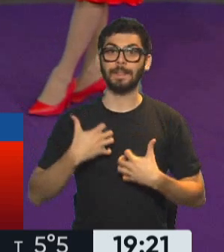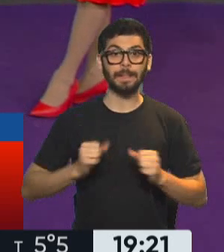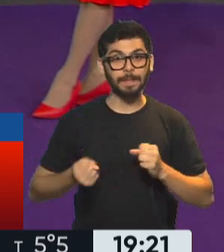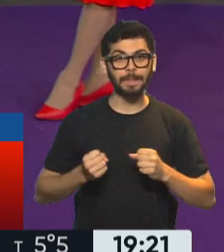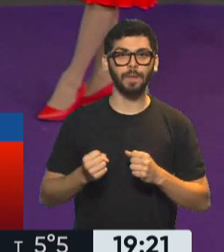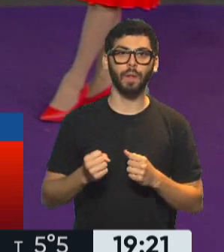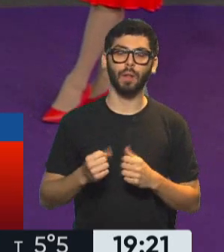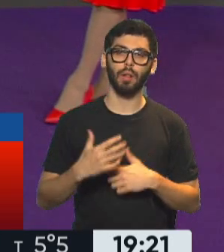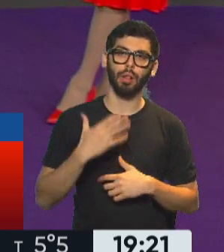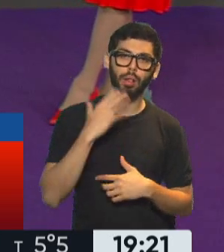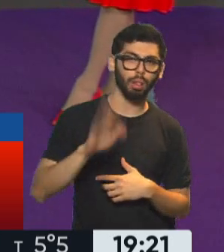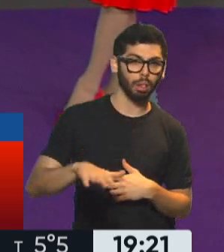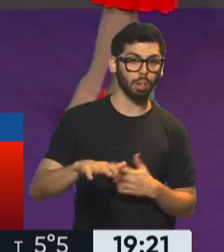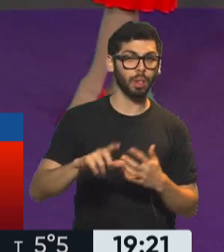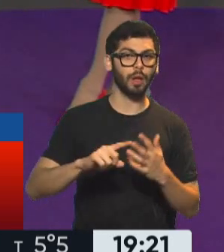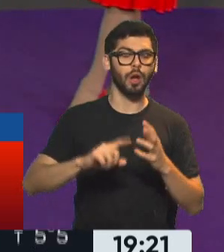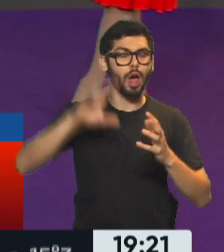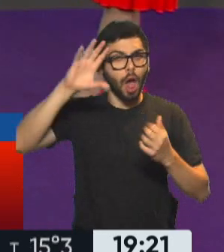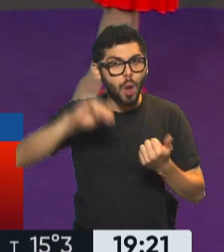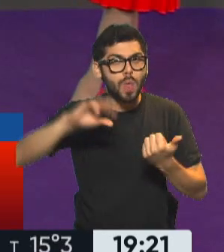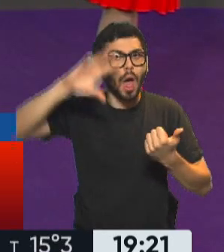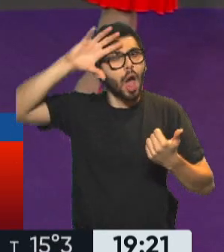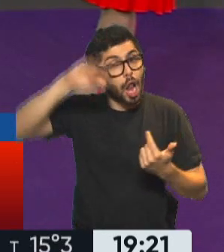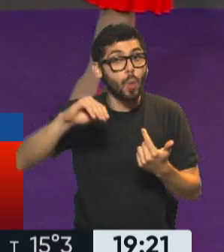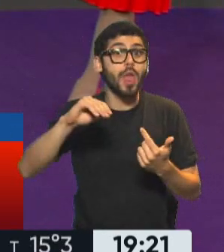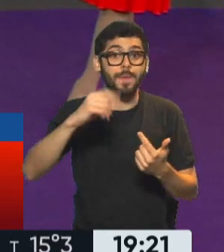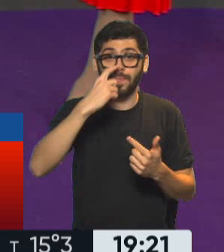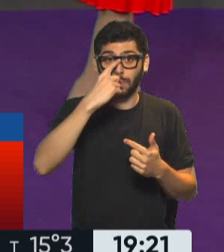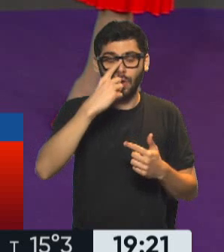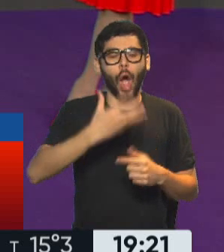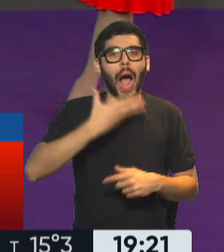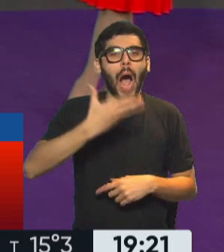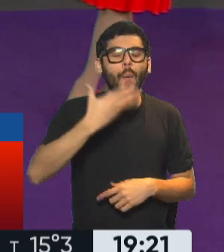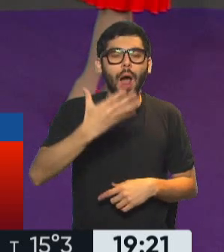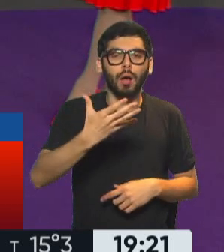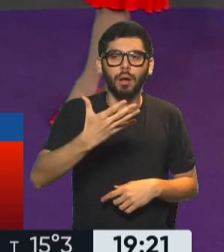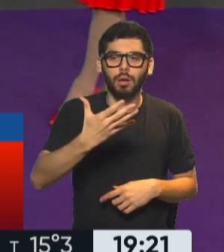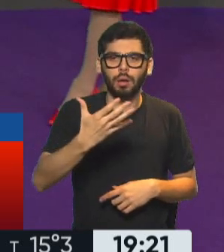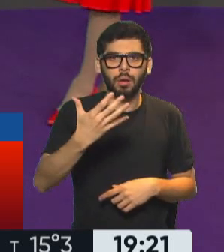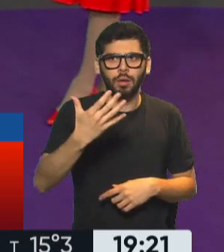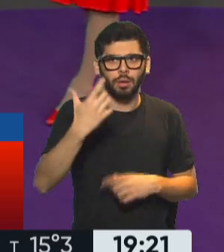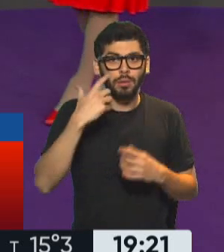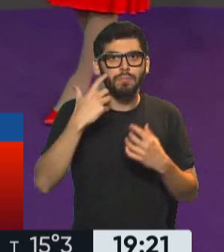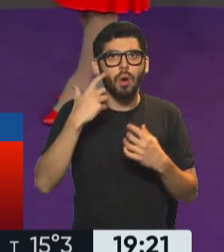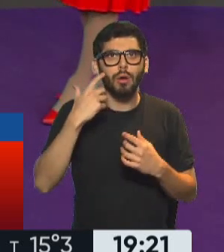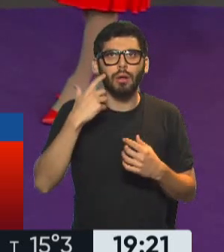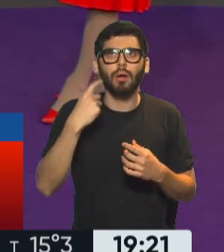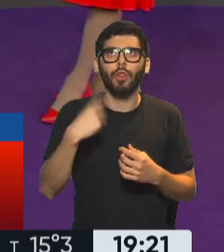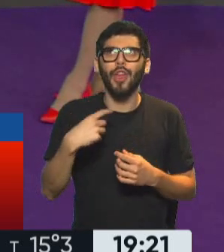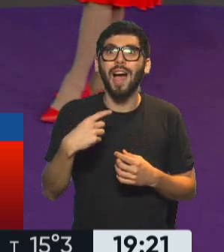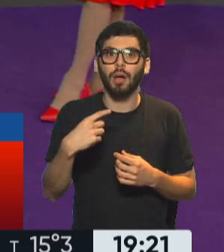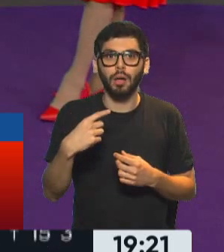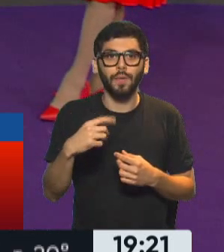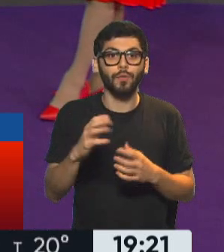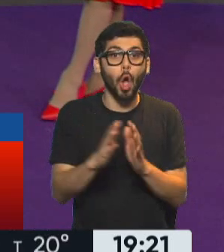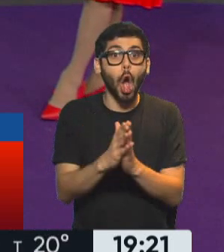se empiezan a olvidar algunas cosas, ¿sí? Están hablando de algo y pierden el hilo de lo que están pensando. leen un libro y